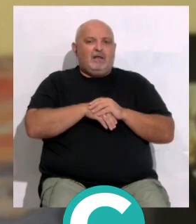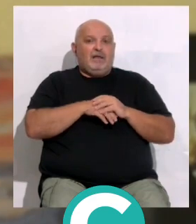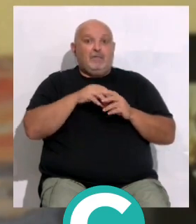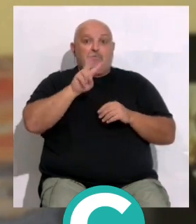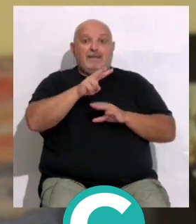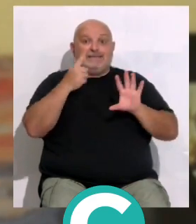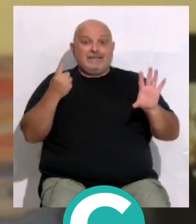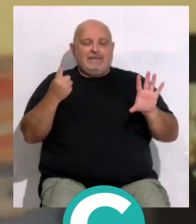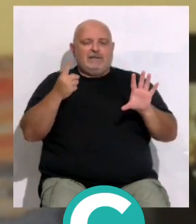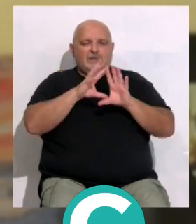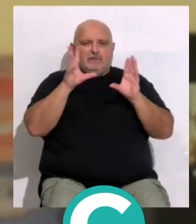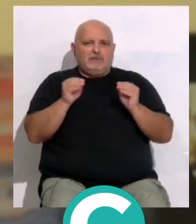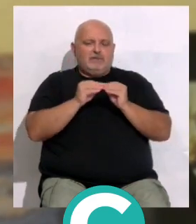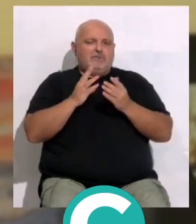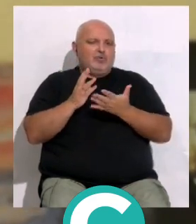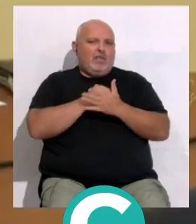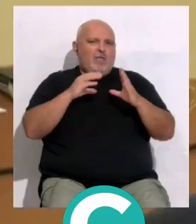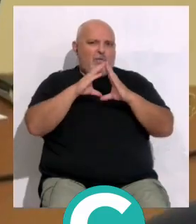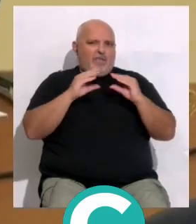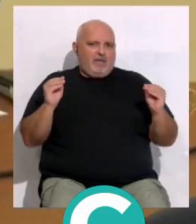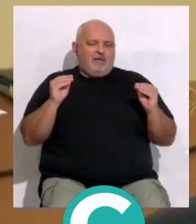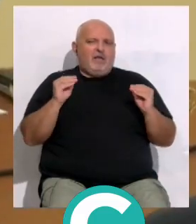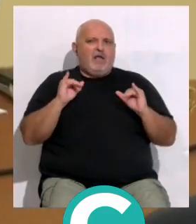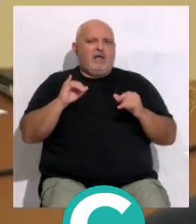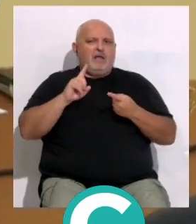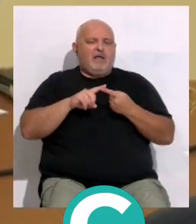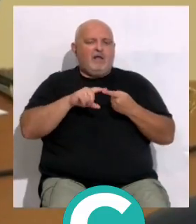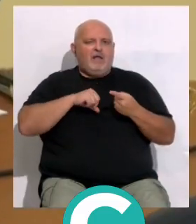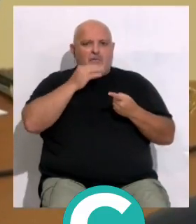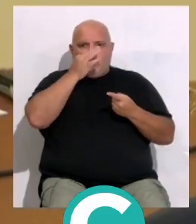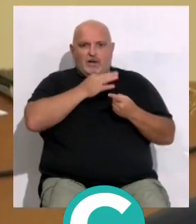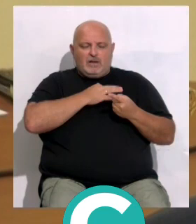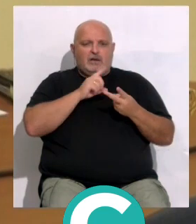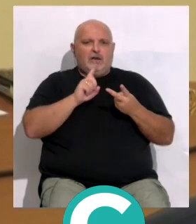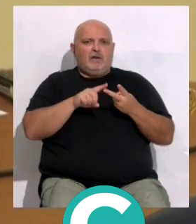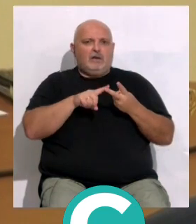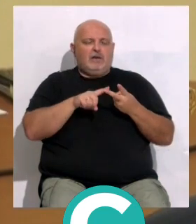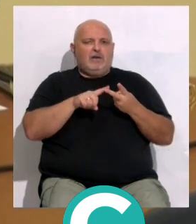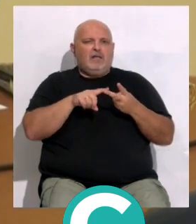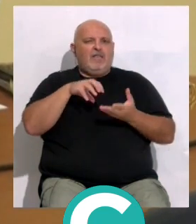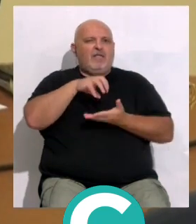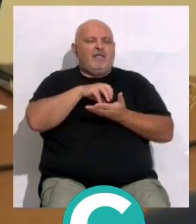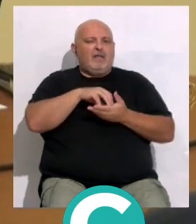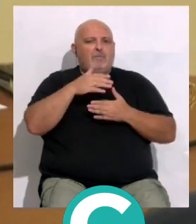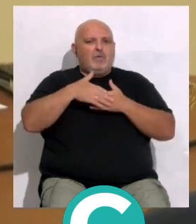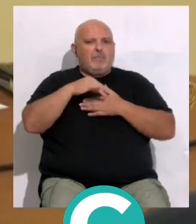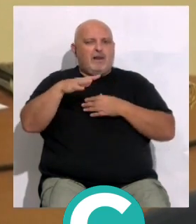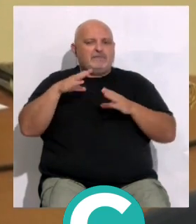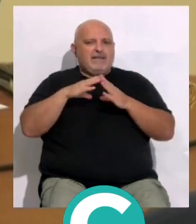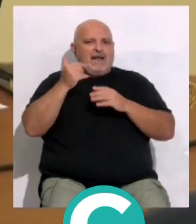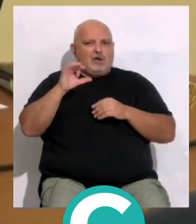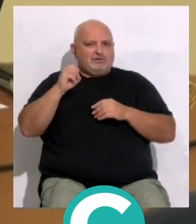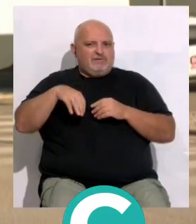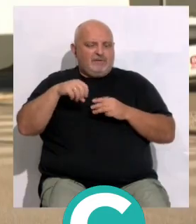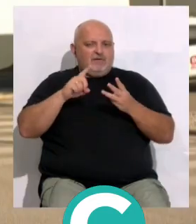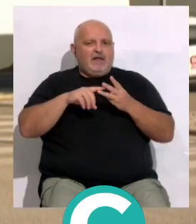las 26 que existen en toda Andalucía, se encuentran en el Hospital de Puerto Real, en los centros Puerta del Mar San Carlos,